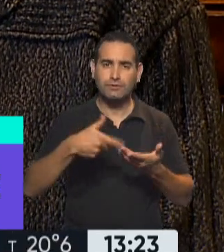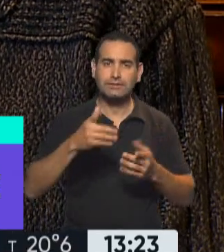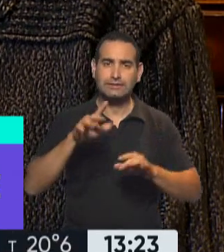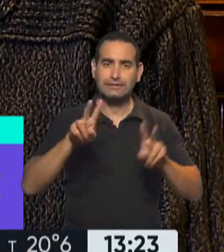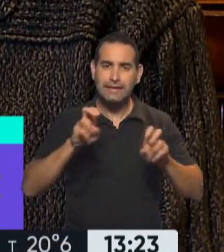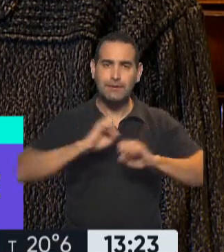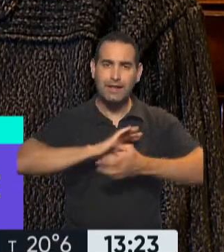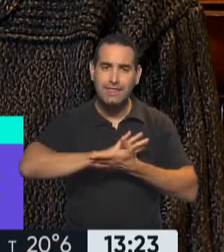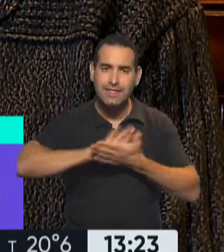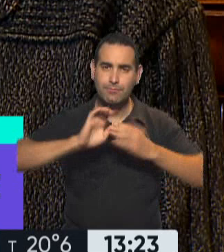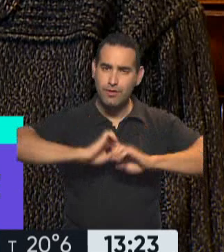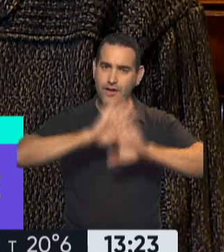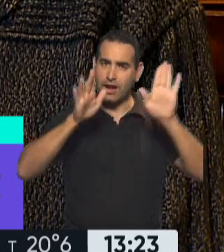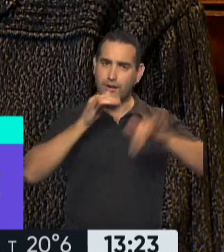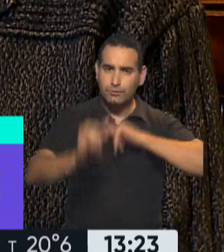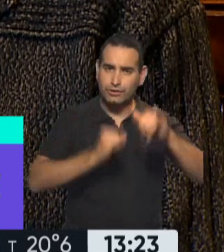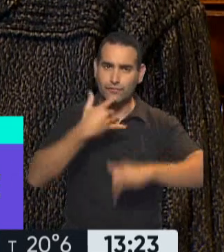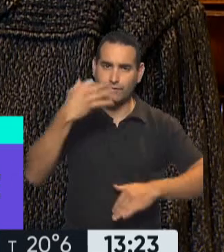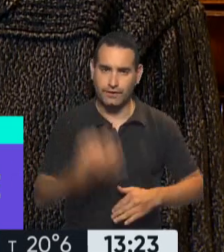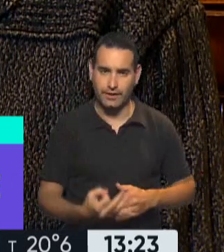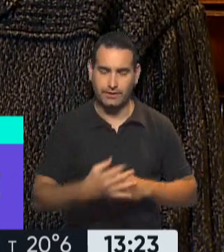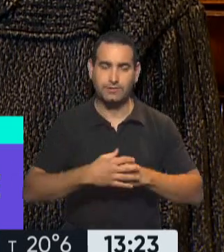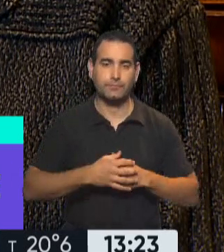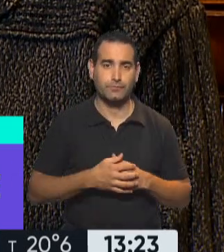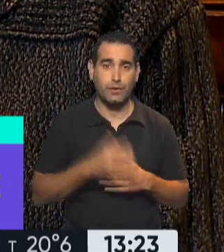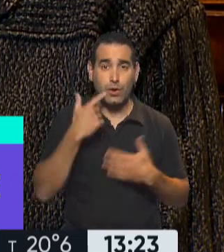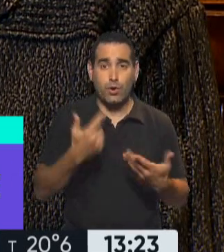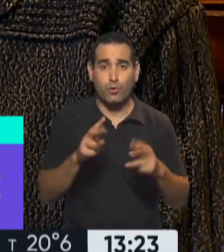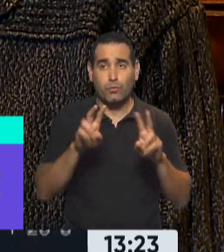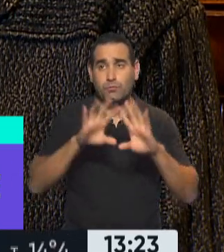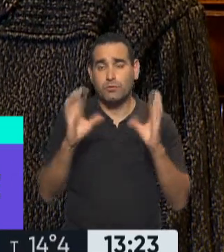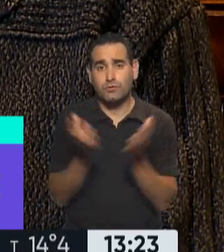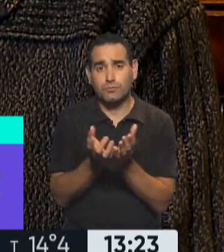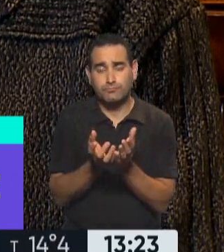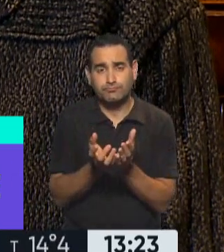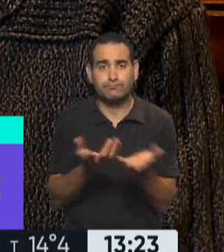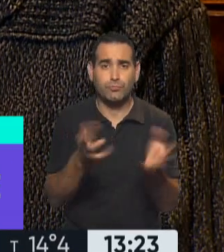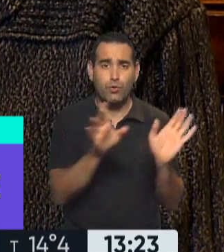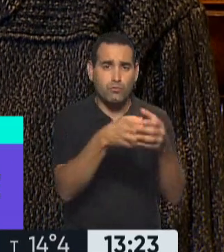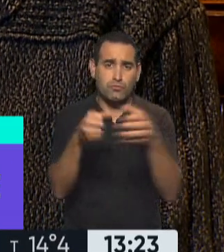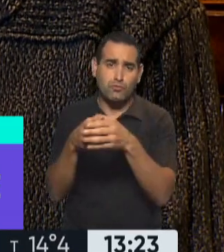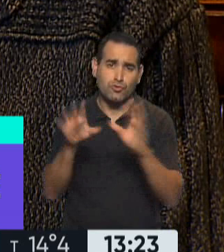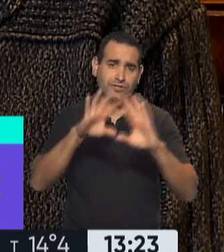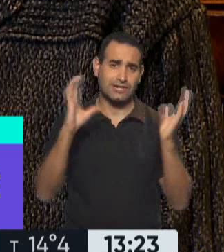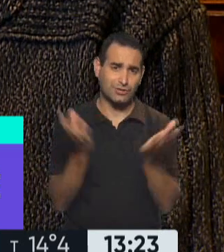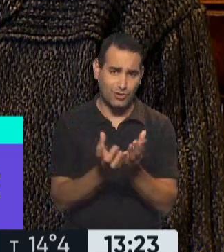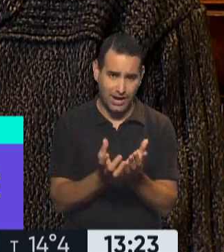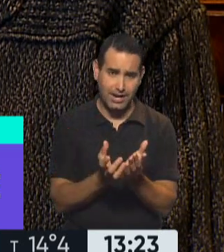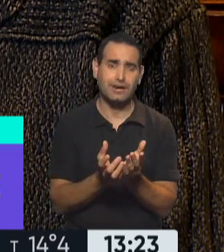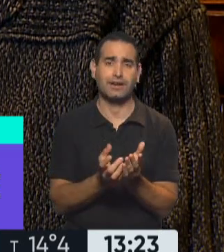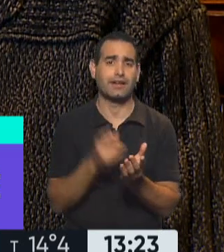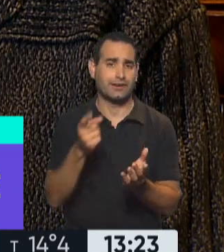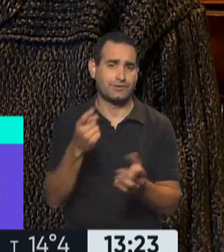y que se conozca la verdad de lo que ha sucedido. Y obviamente a nivel internacional, organismos internacionales que velan